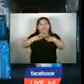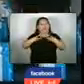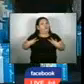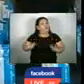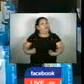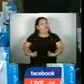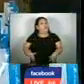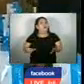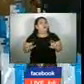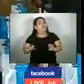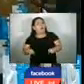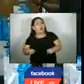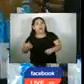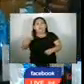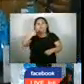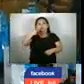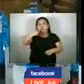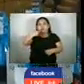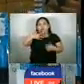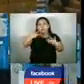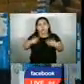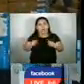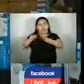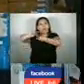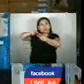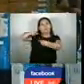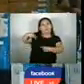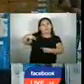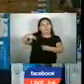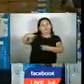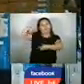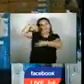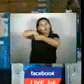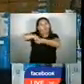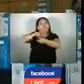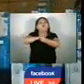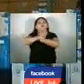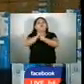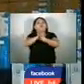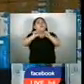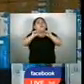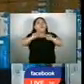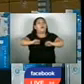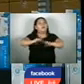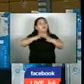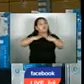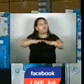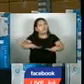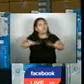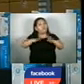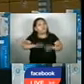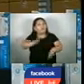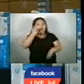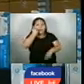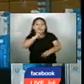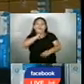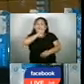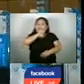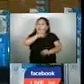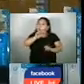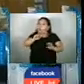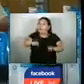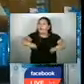y actúa introduciendo errores en el código genético del virus, y así pues se reducen los efectos que esta pandemia